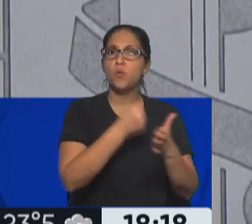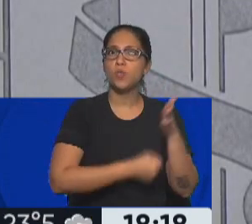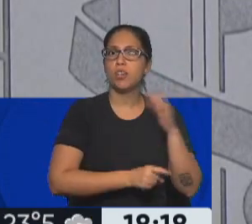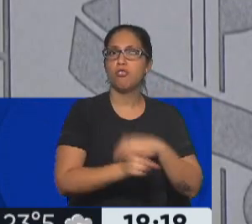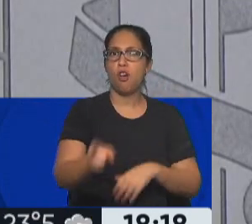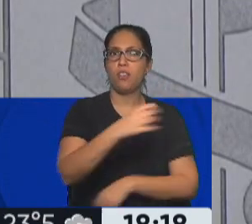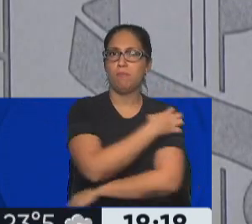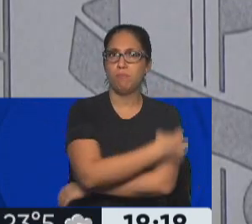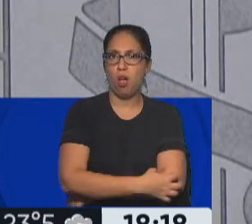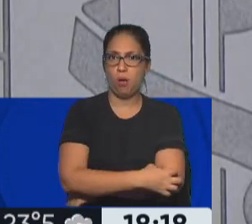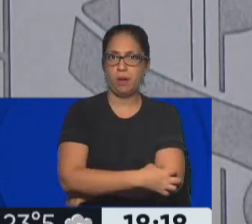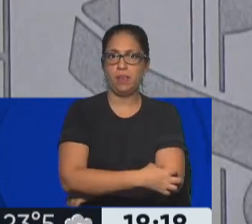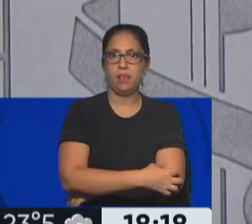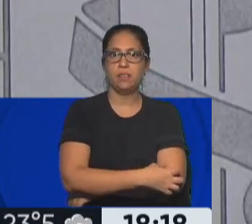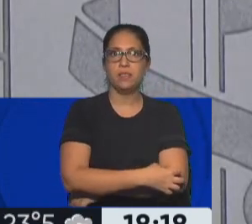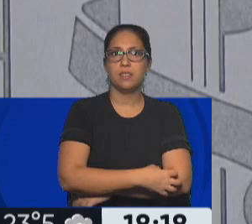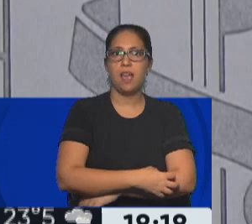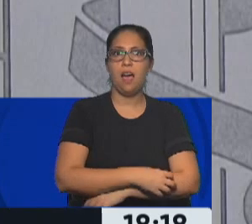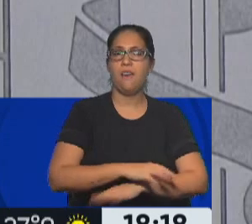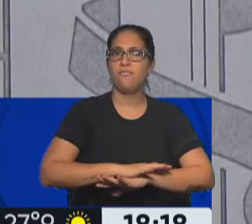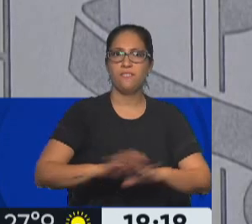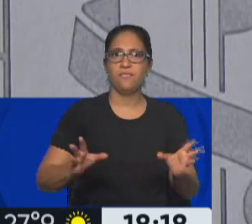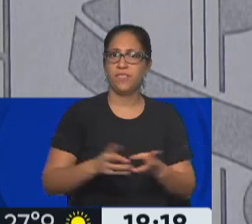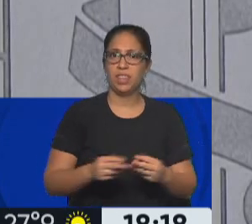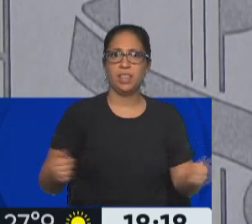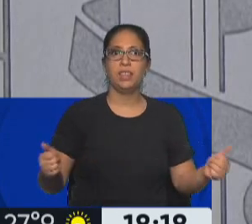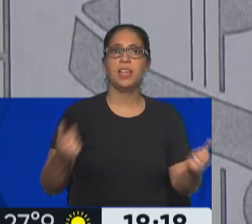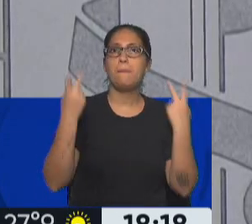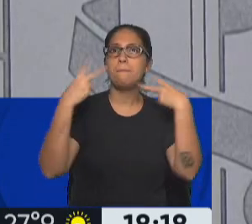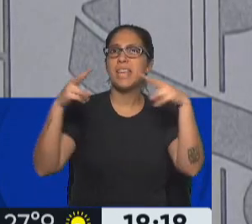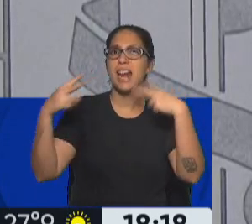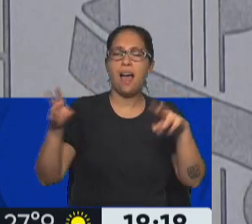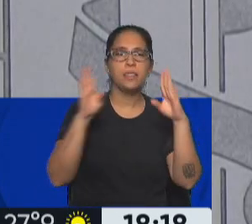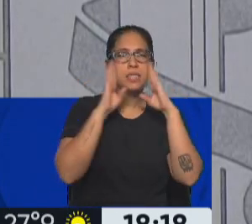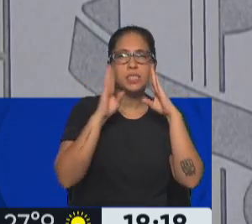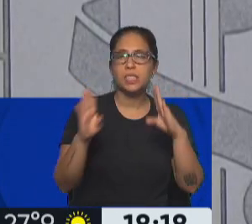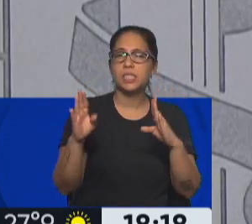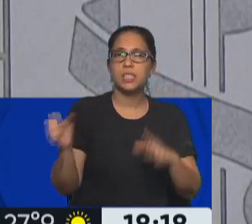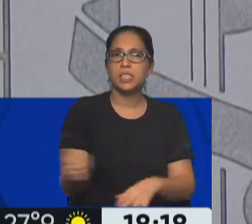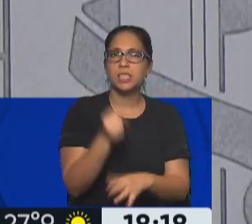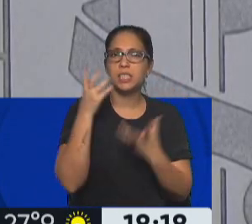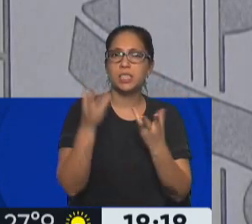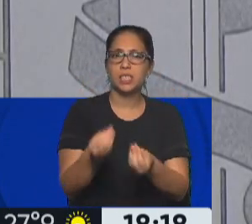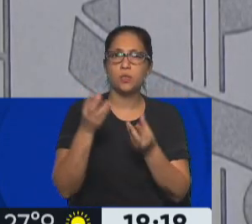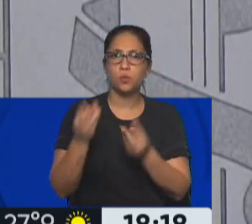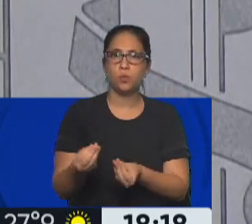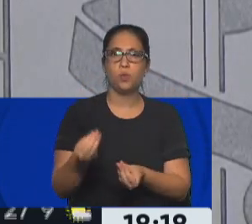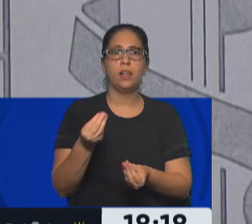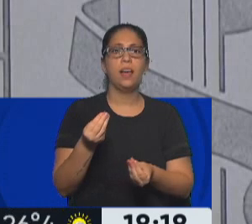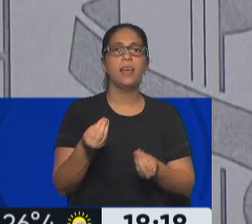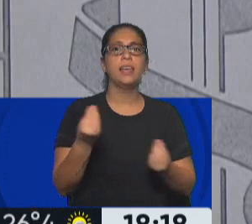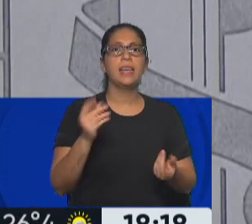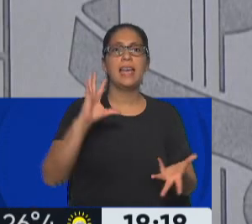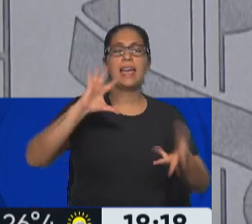pobreza, por una mirada humanista del fenómeno de la migración, por la mitigación y la adaptación al